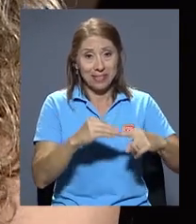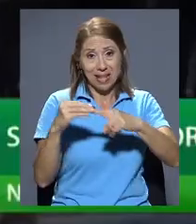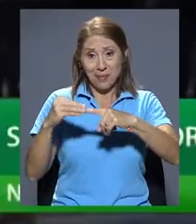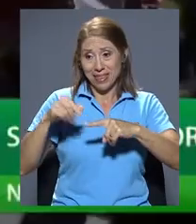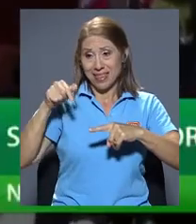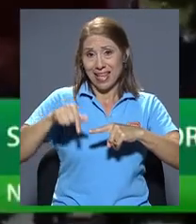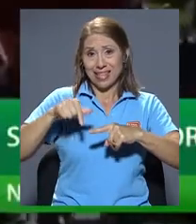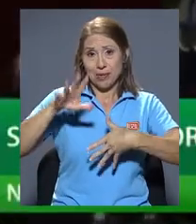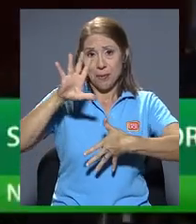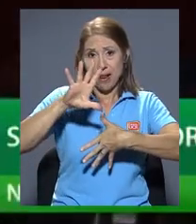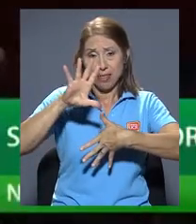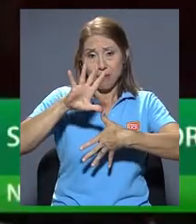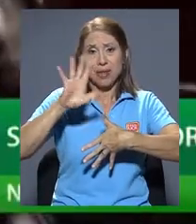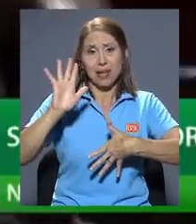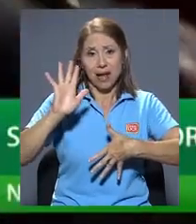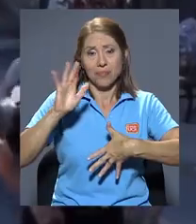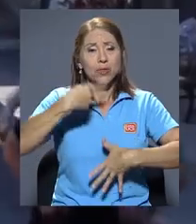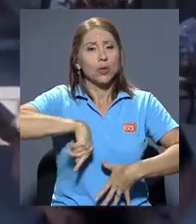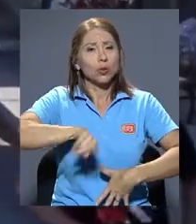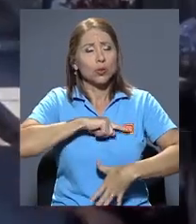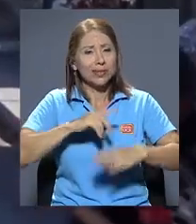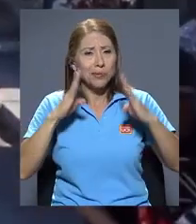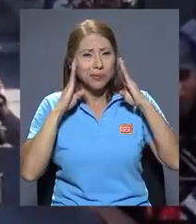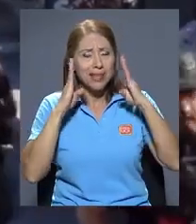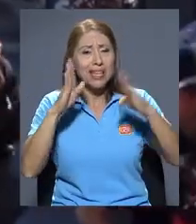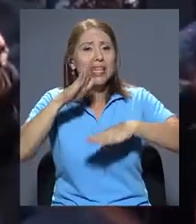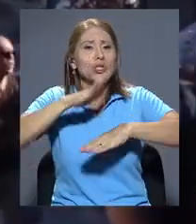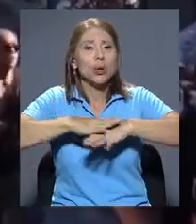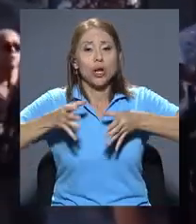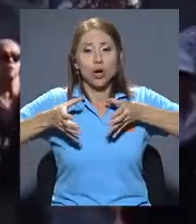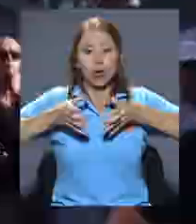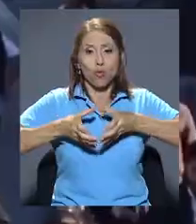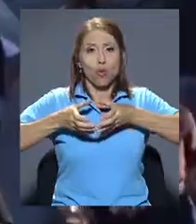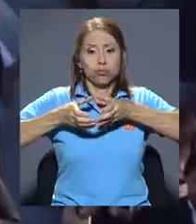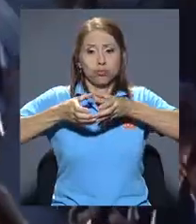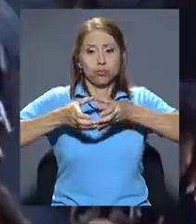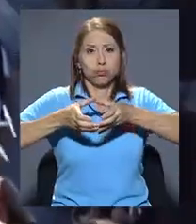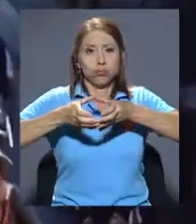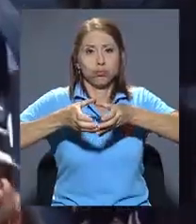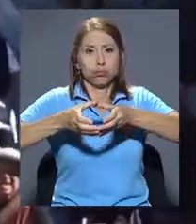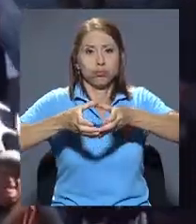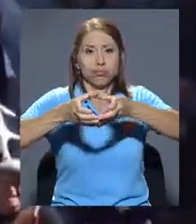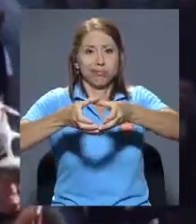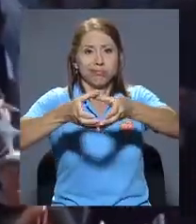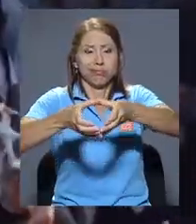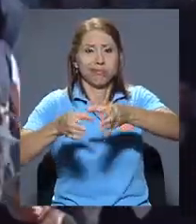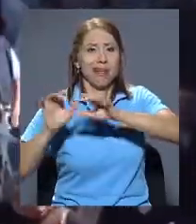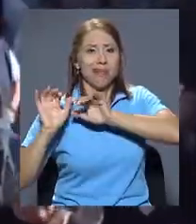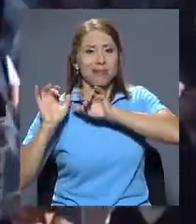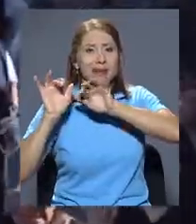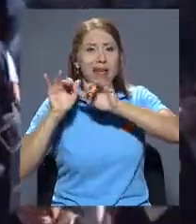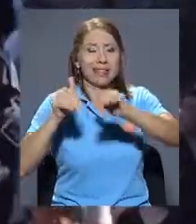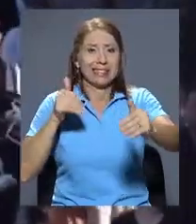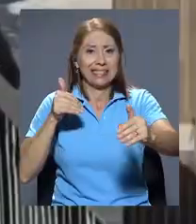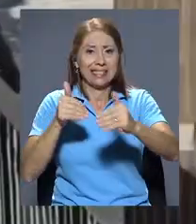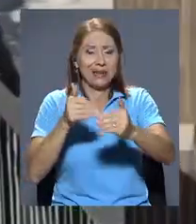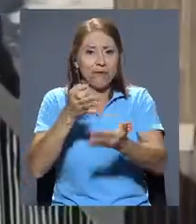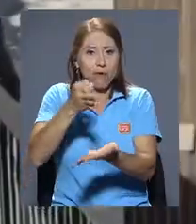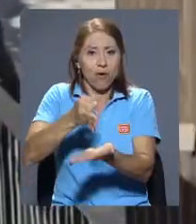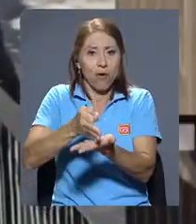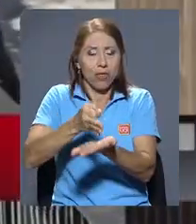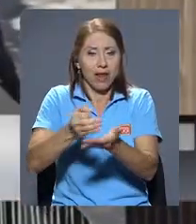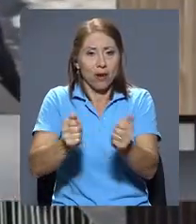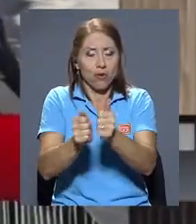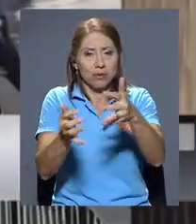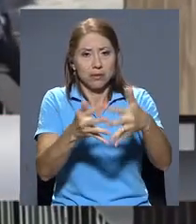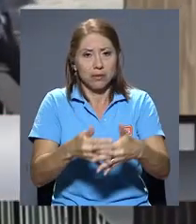América. Estamos muy pendientes de la caravana de migrantes, ¿verdad?, que se está aproximando a la frontera con Estados Unidos. Y creo que eso